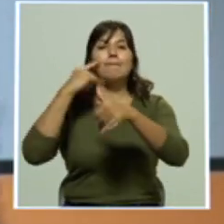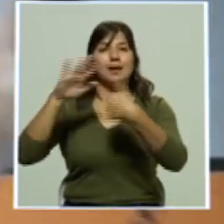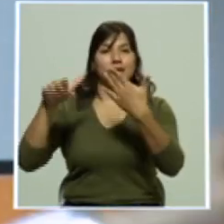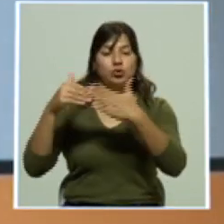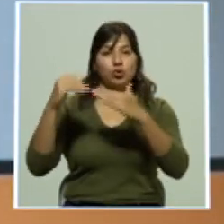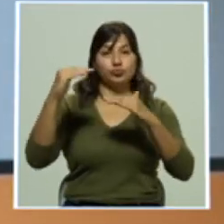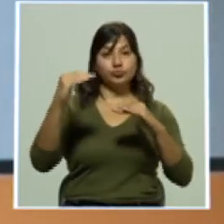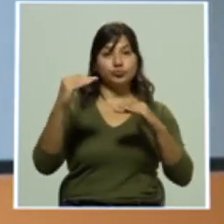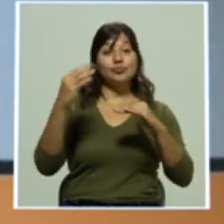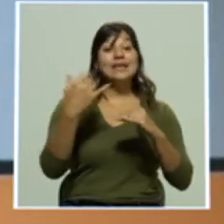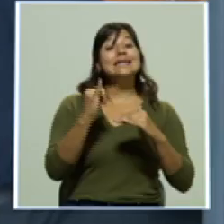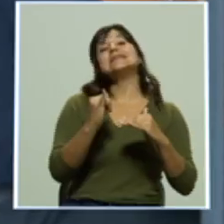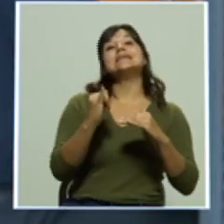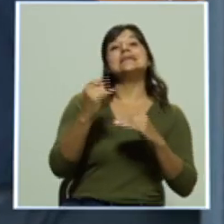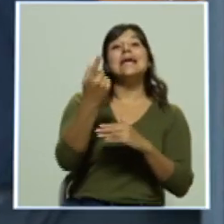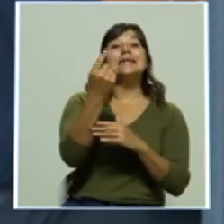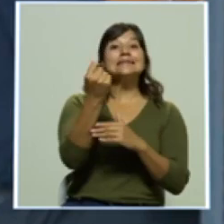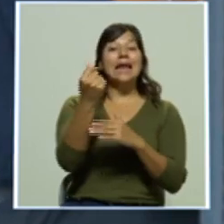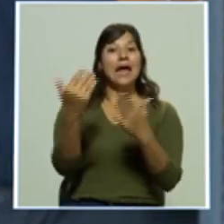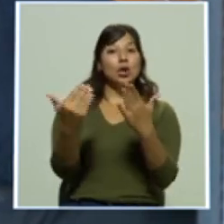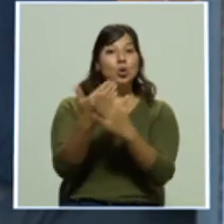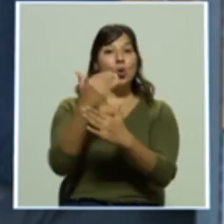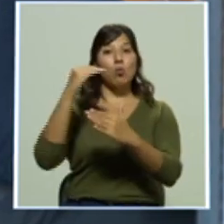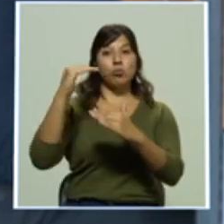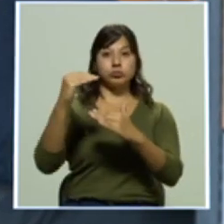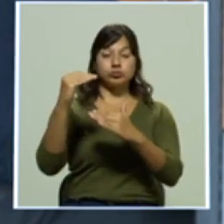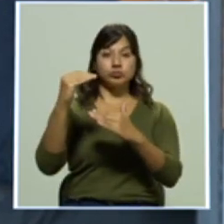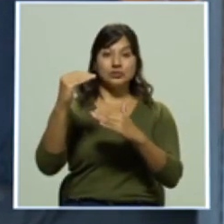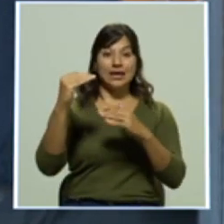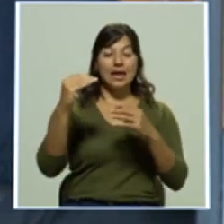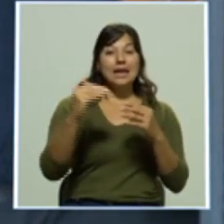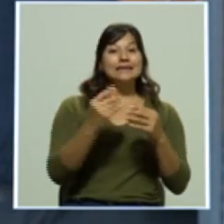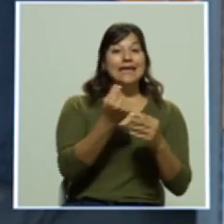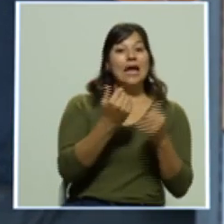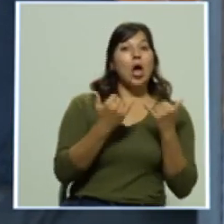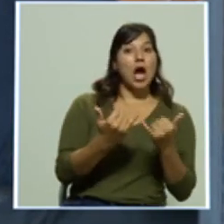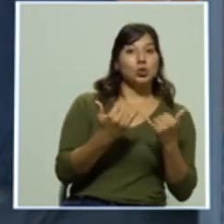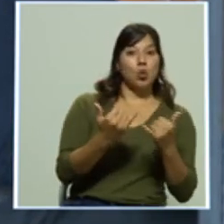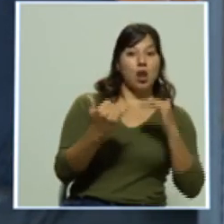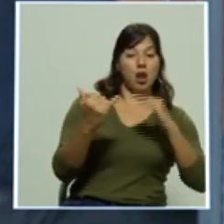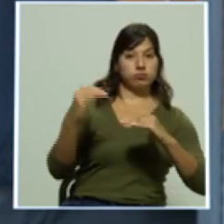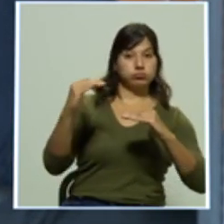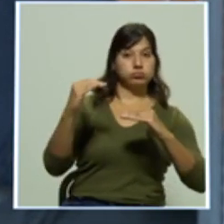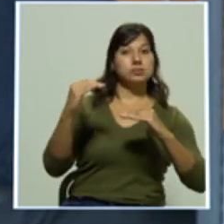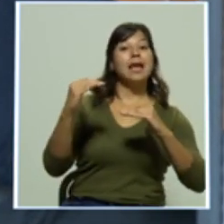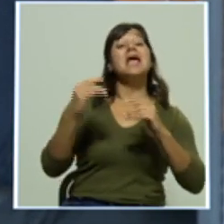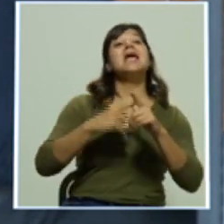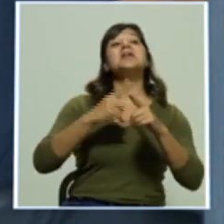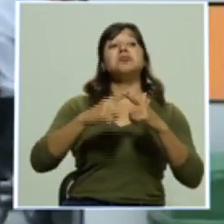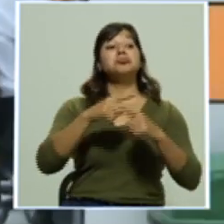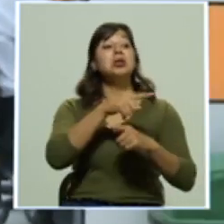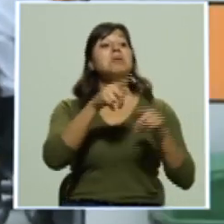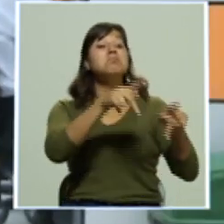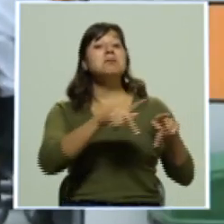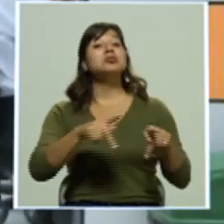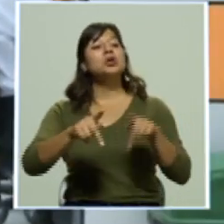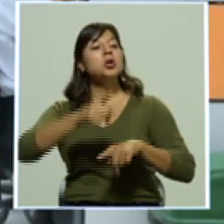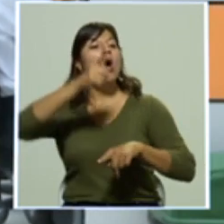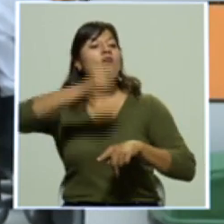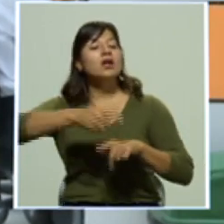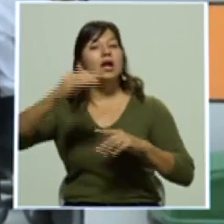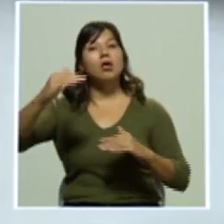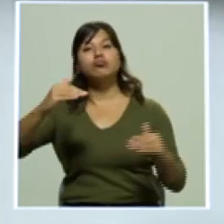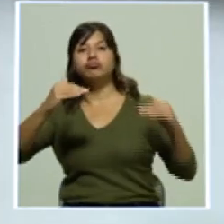superior, no serán susceptibles a incrementos salariales de ningún tipo a partir de la entrada en vigencia de esta ley. Para